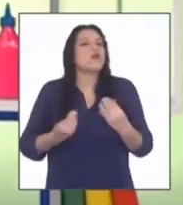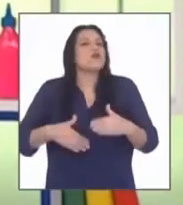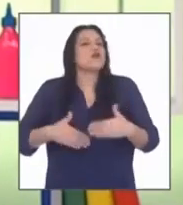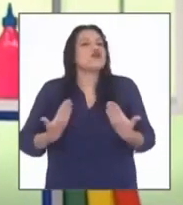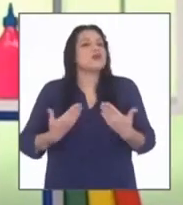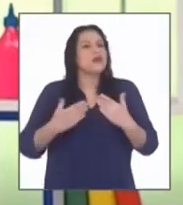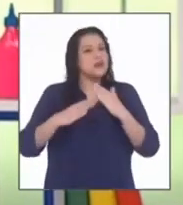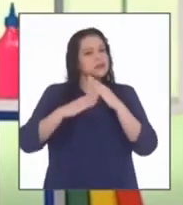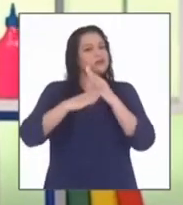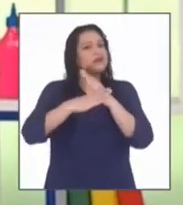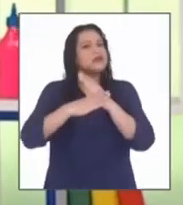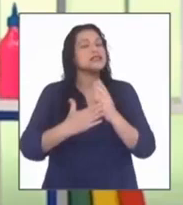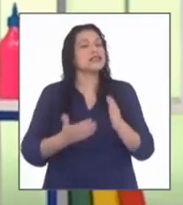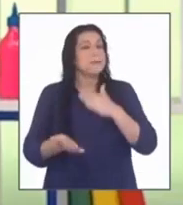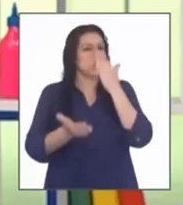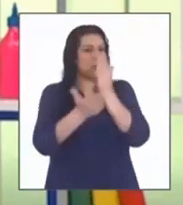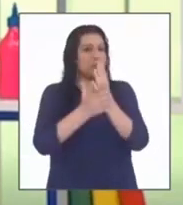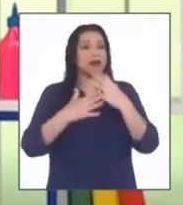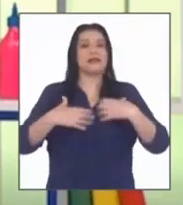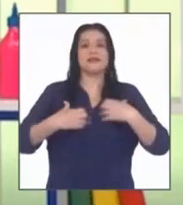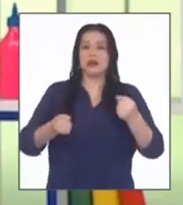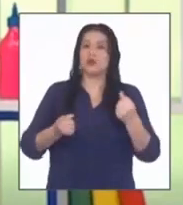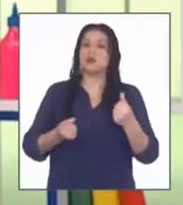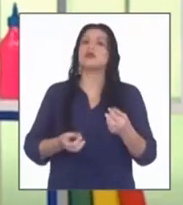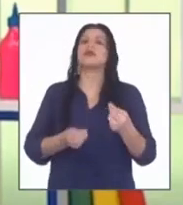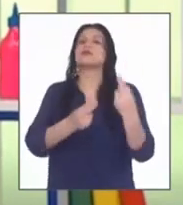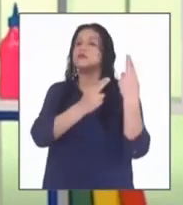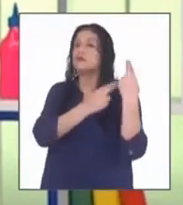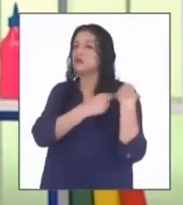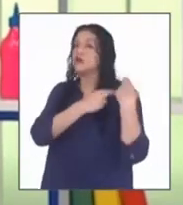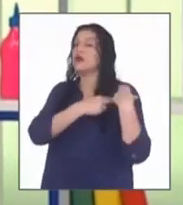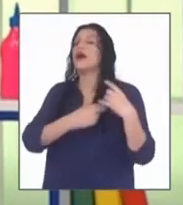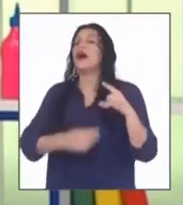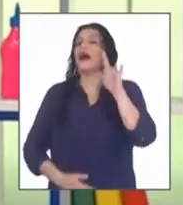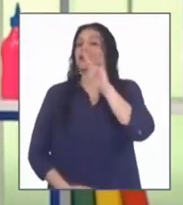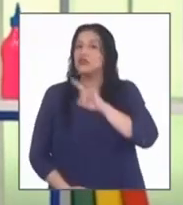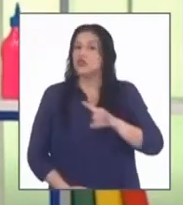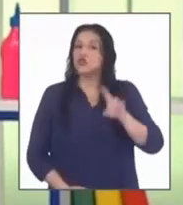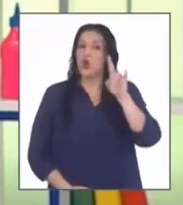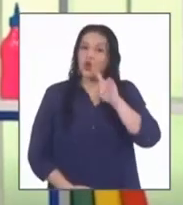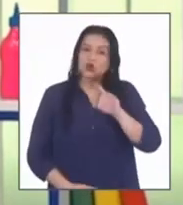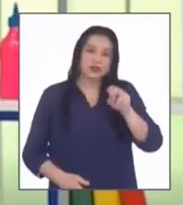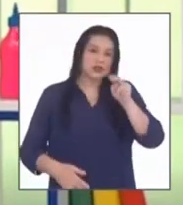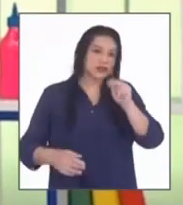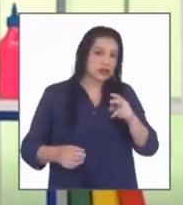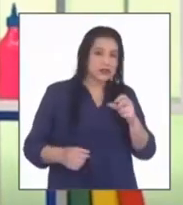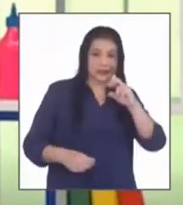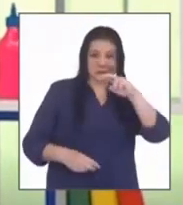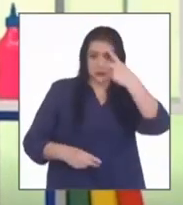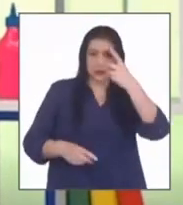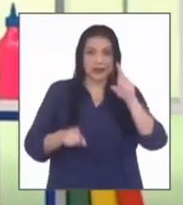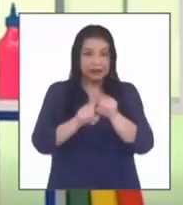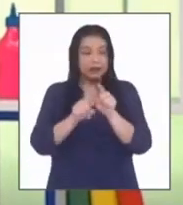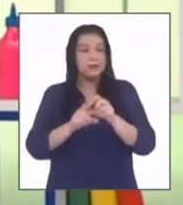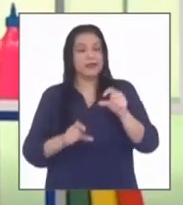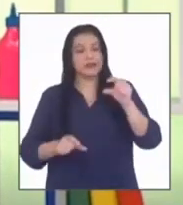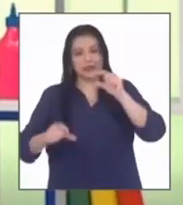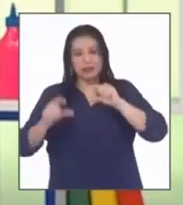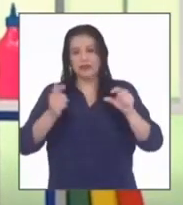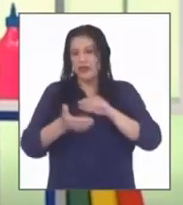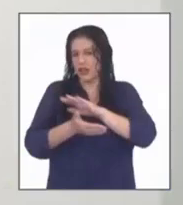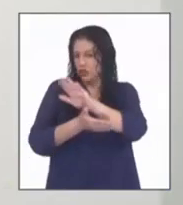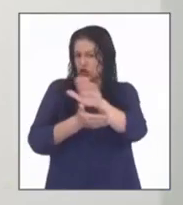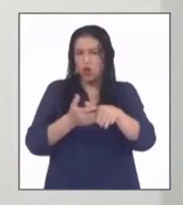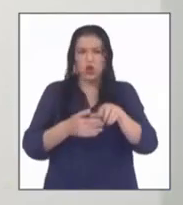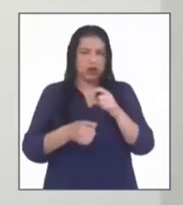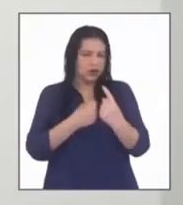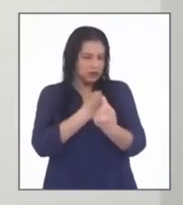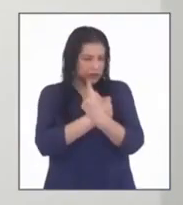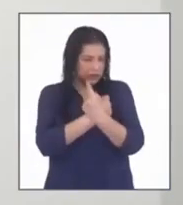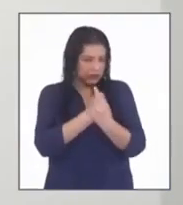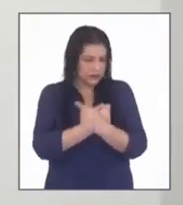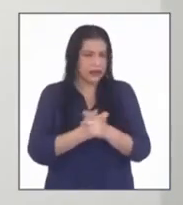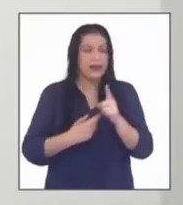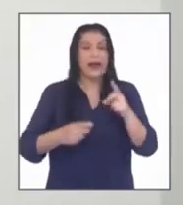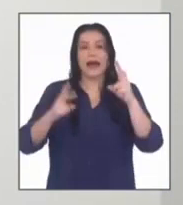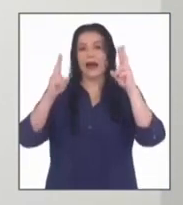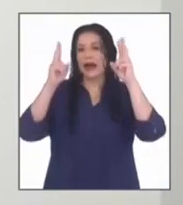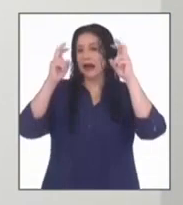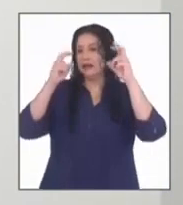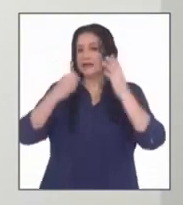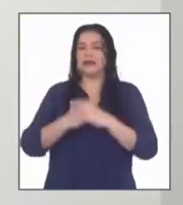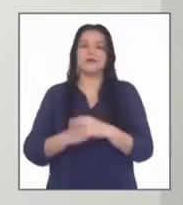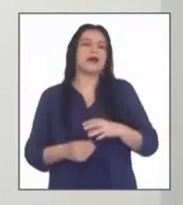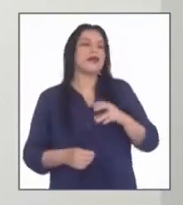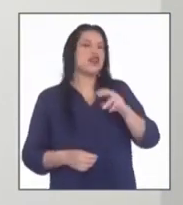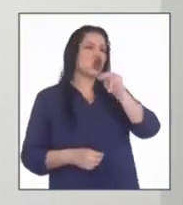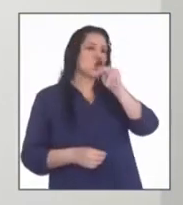enfrentar esta problemática de salud de manera responsable, haciendo uso de las notaciones exponenciales y científicas y todo lo demás. A este tema de